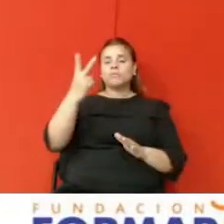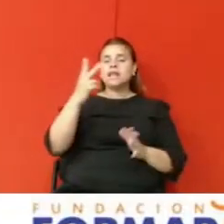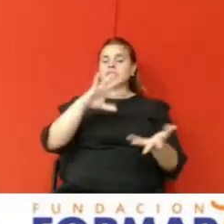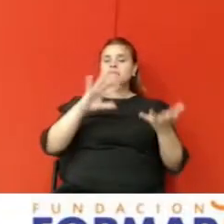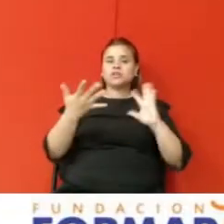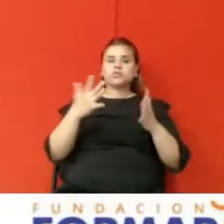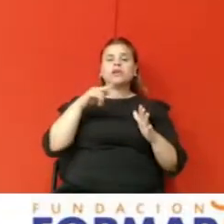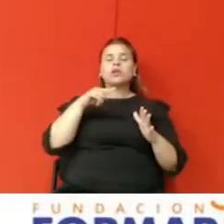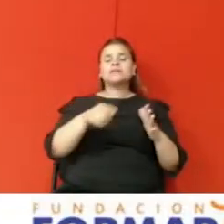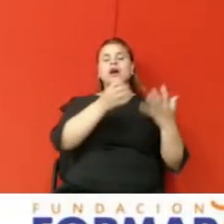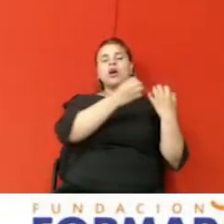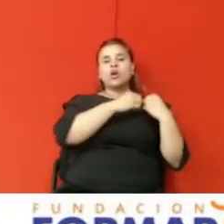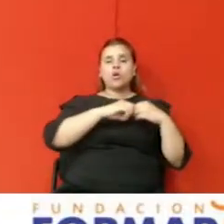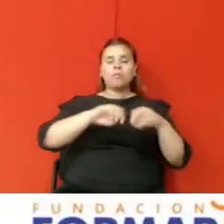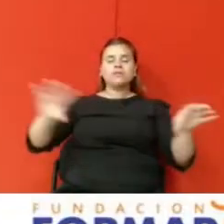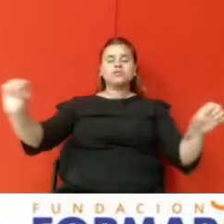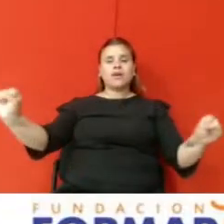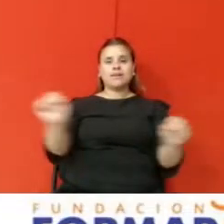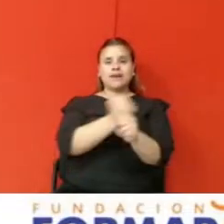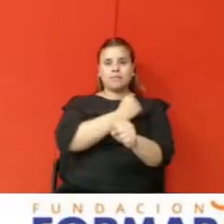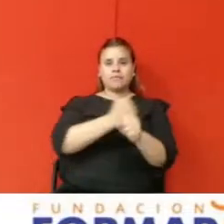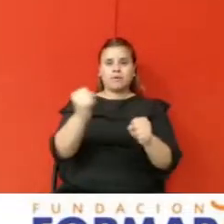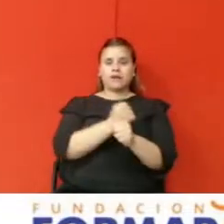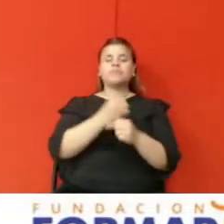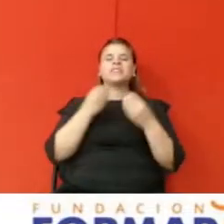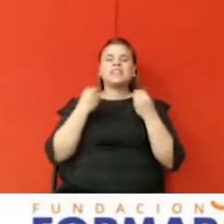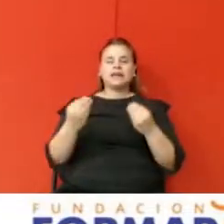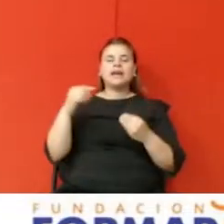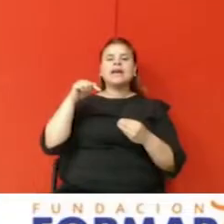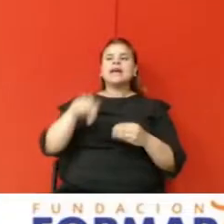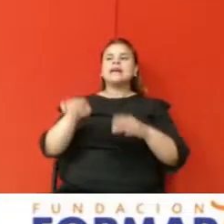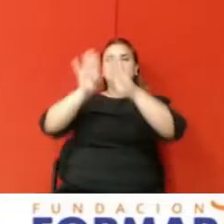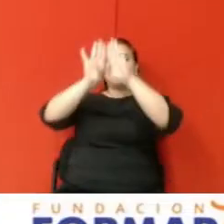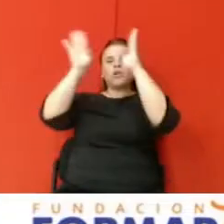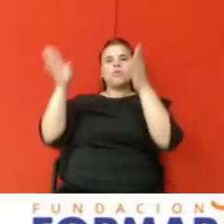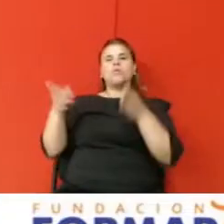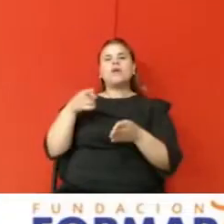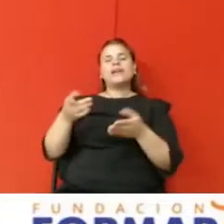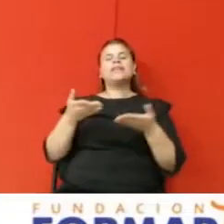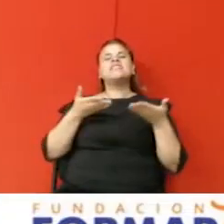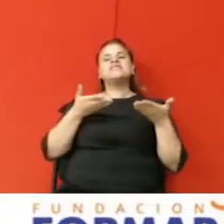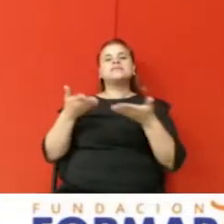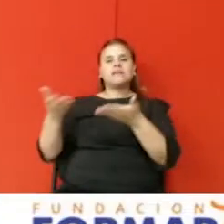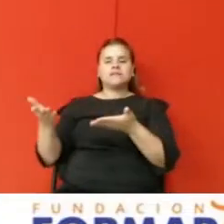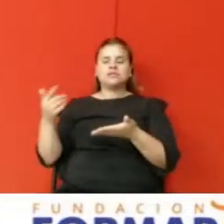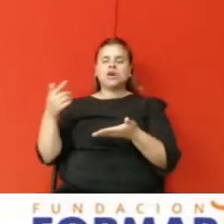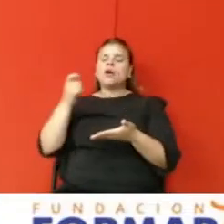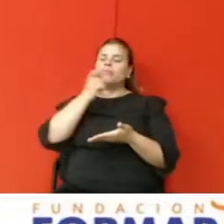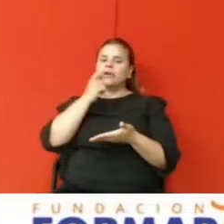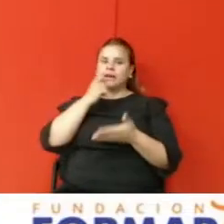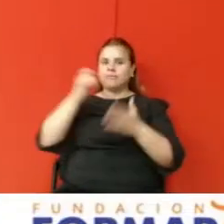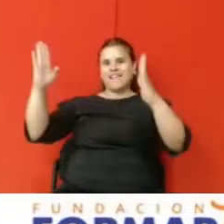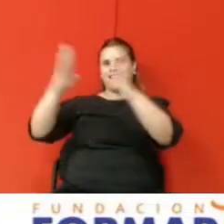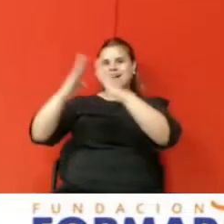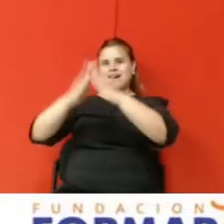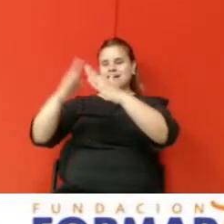tan antigua. Esta describe detalladamente las estructuras de organización que debe tener una